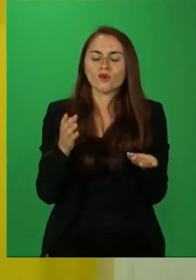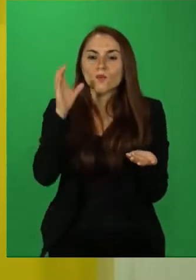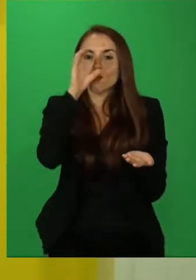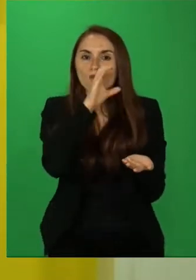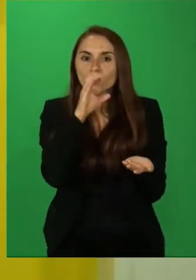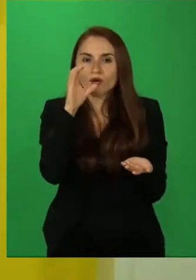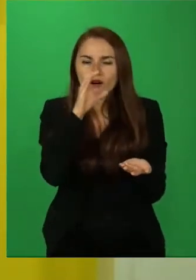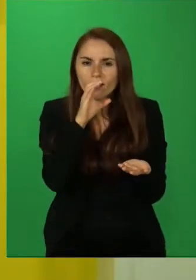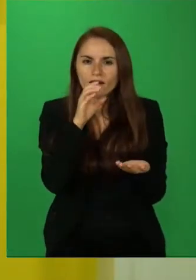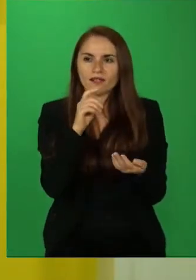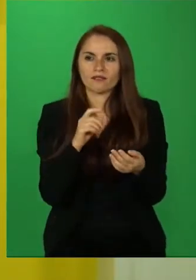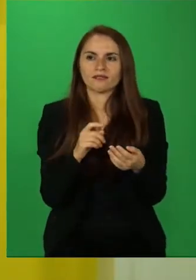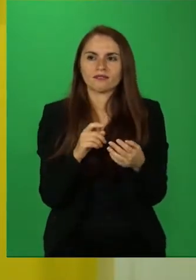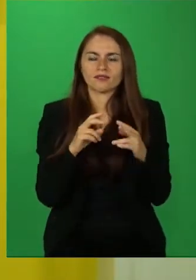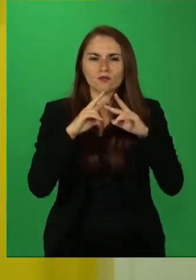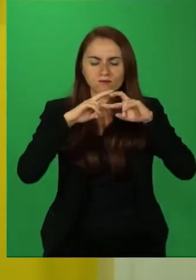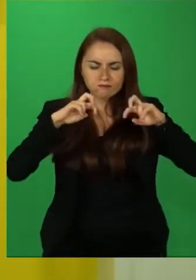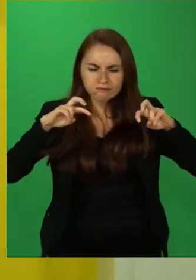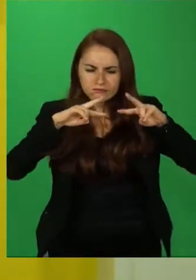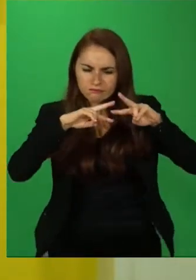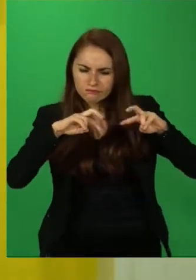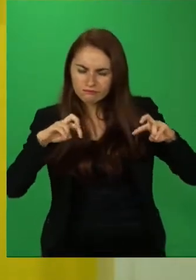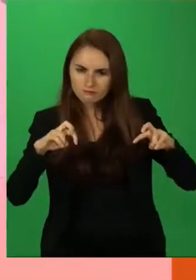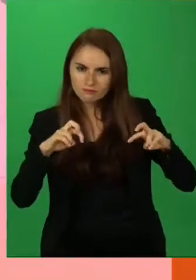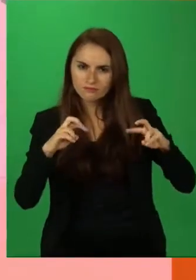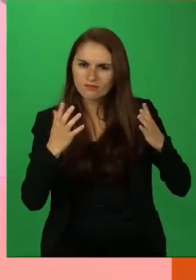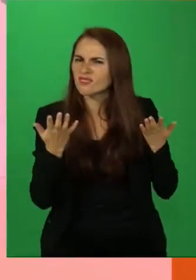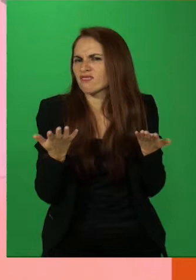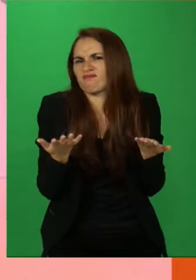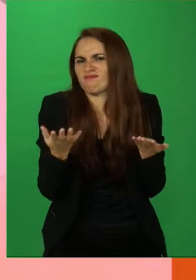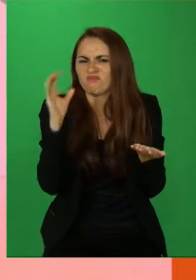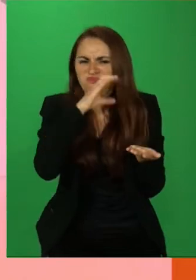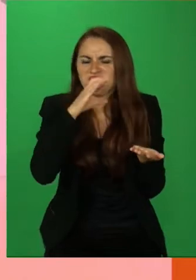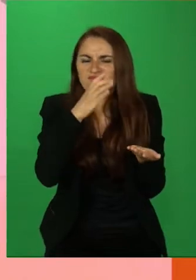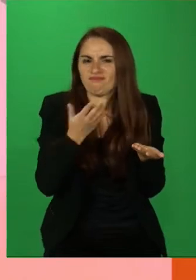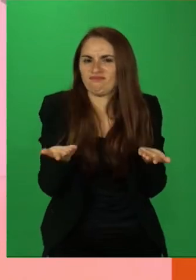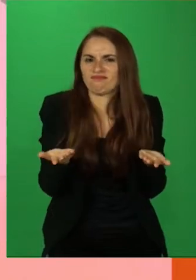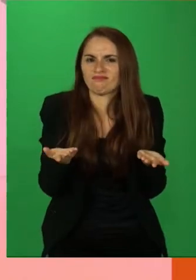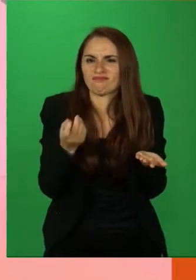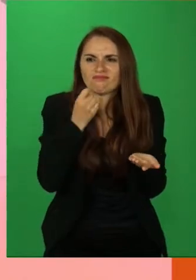buscar o implica una búsqueda. ¿Buscar qué, profesora?